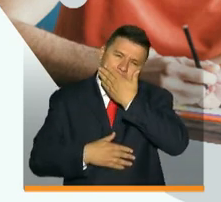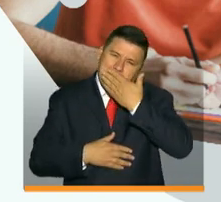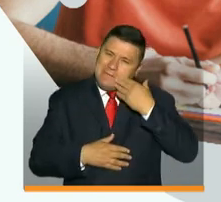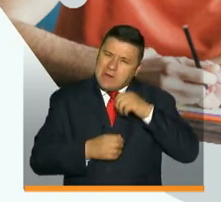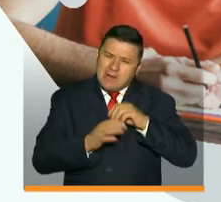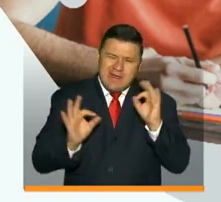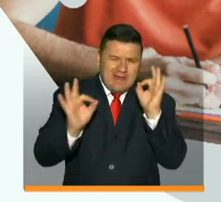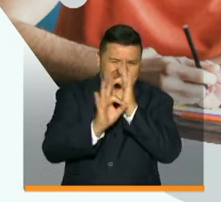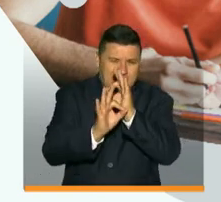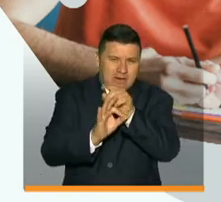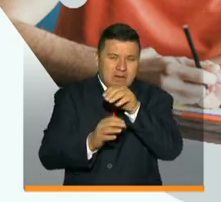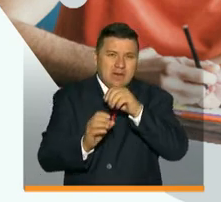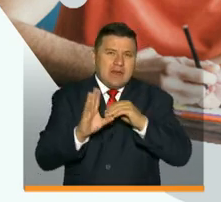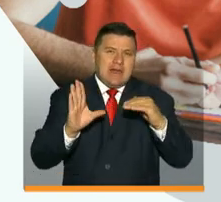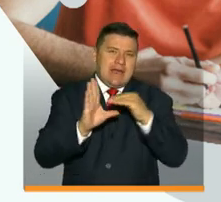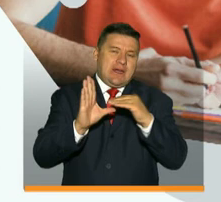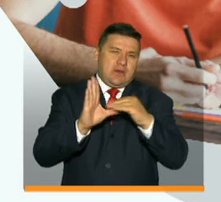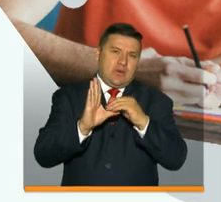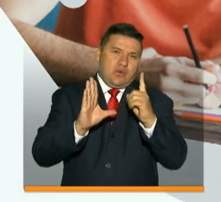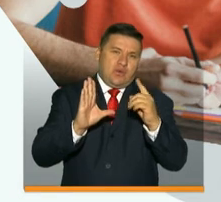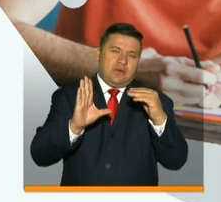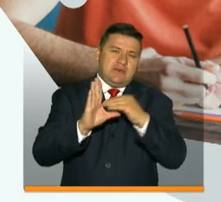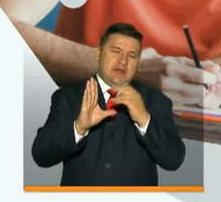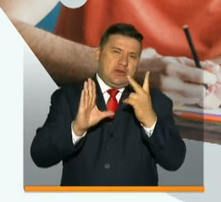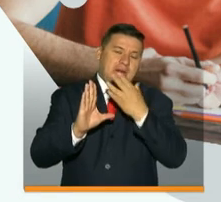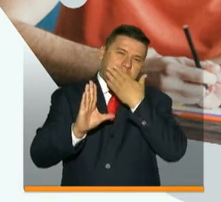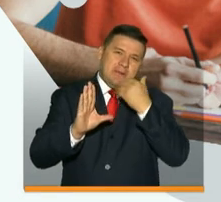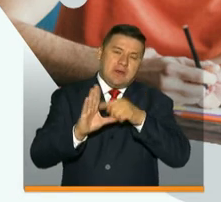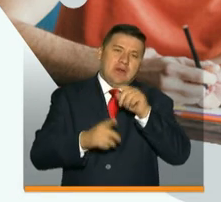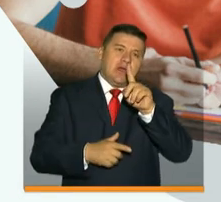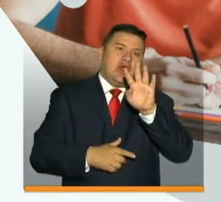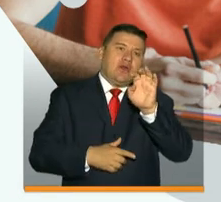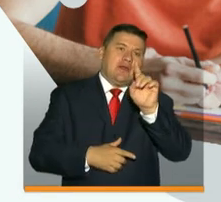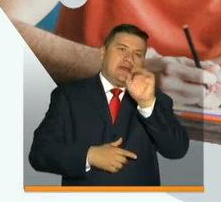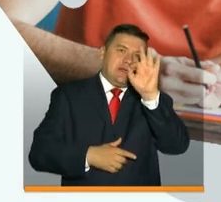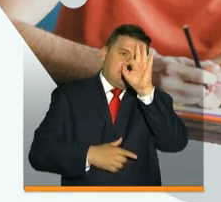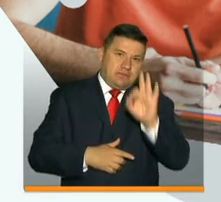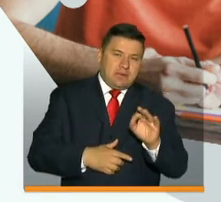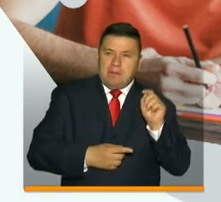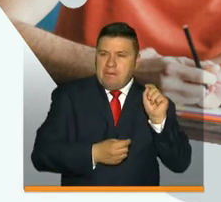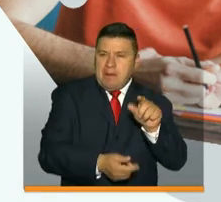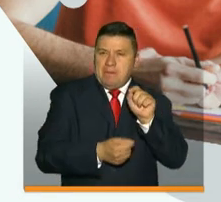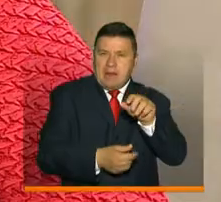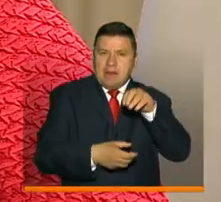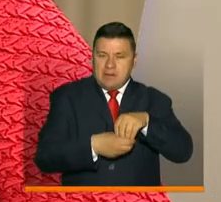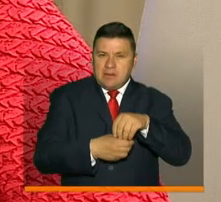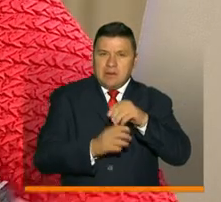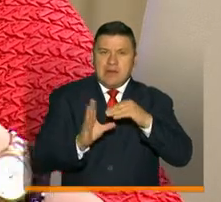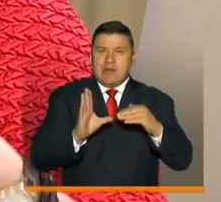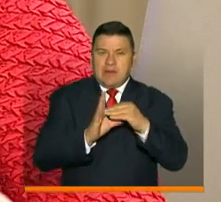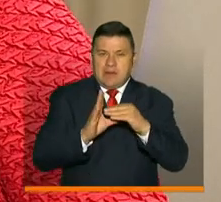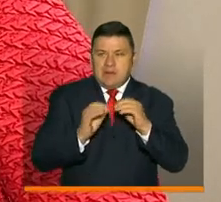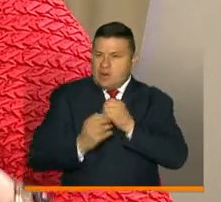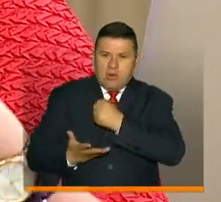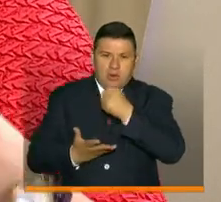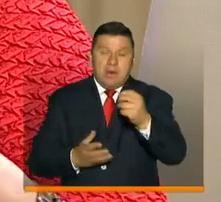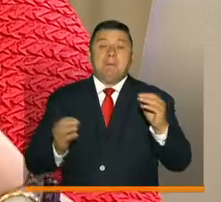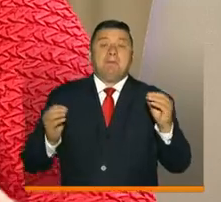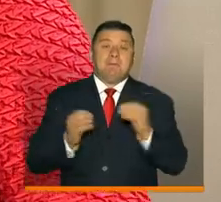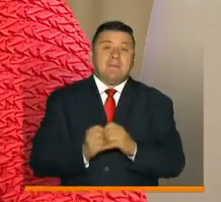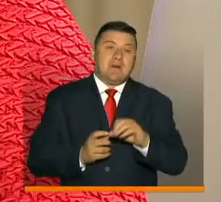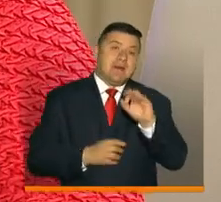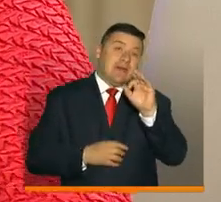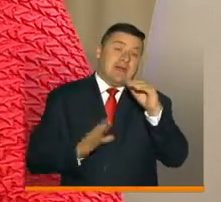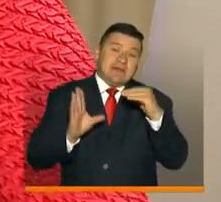preferiblemente focalizados en estratos, presidente, 1 y 2. 96% de los recursos fueron asignados a estos estratos. También se asignaron a